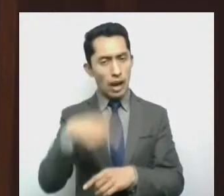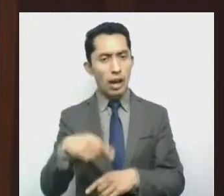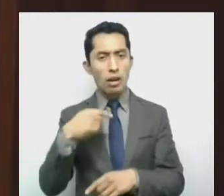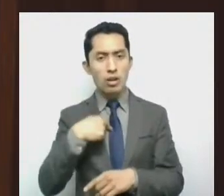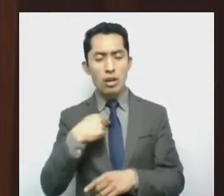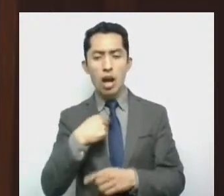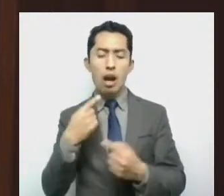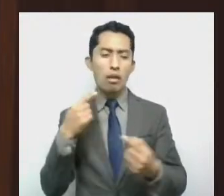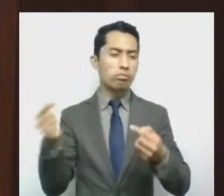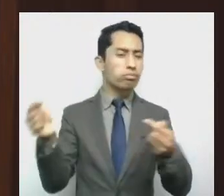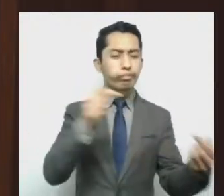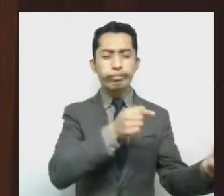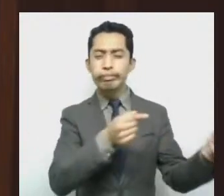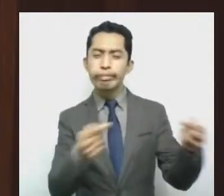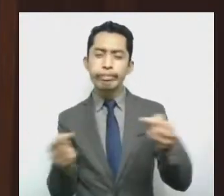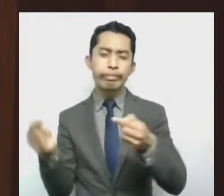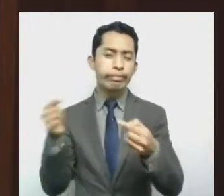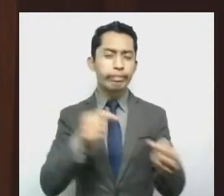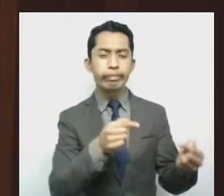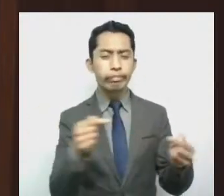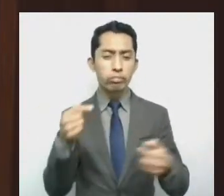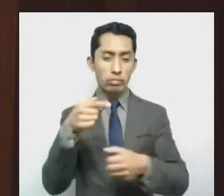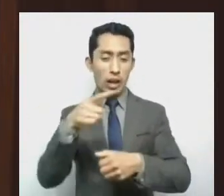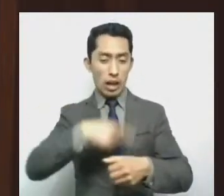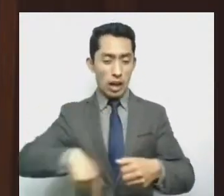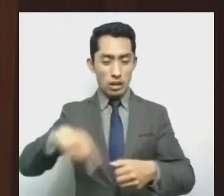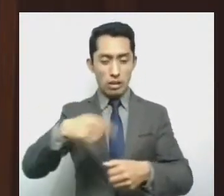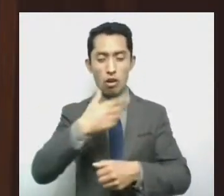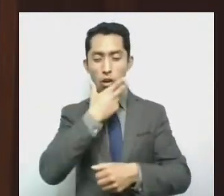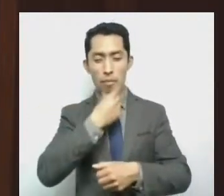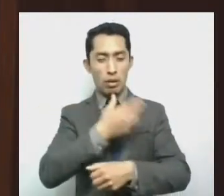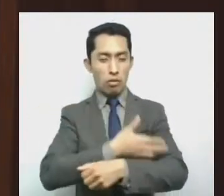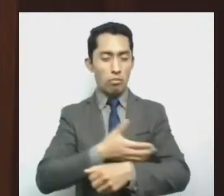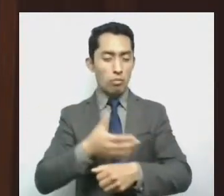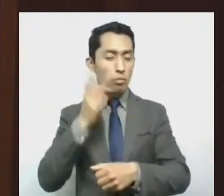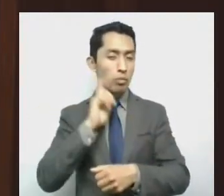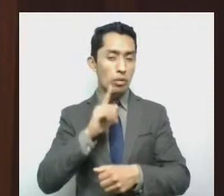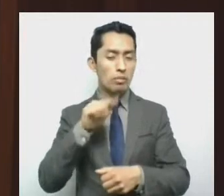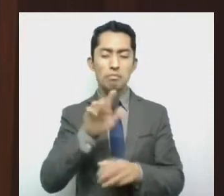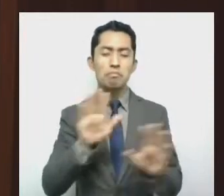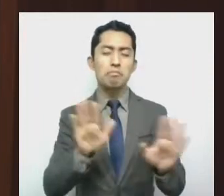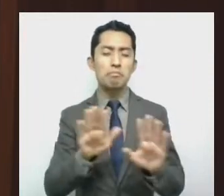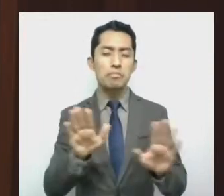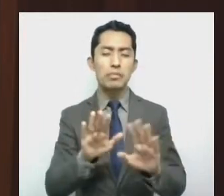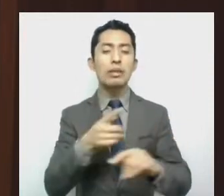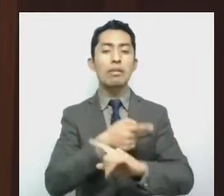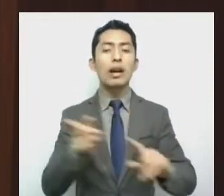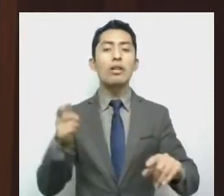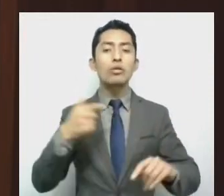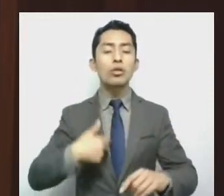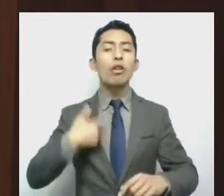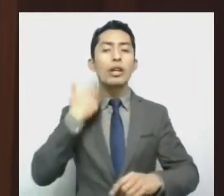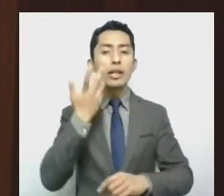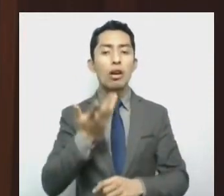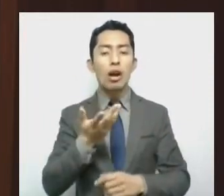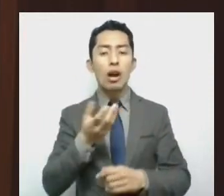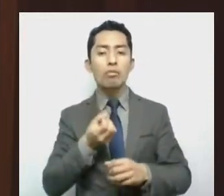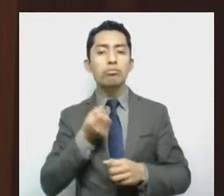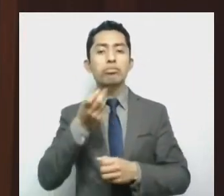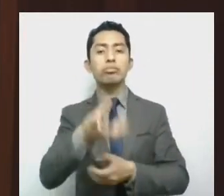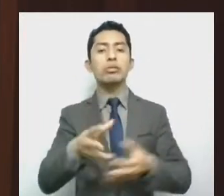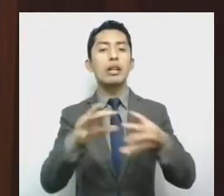mis compañeros, es el de aportar más